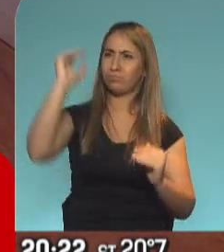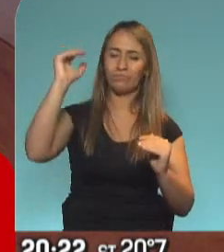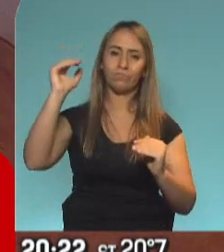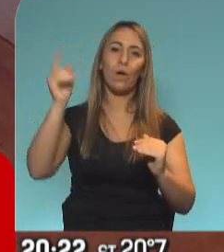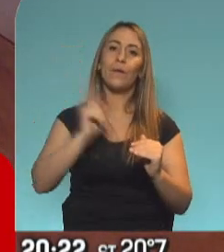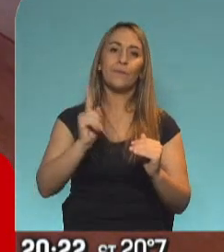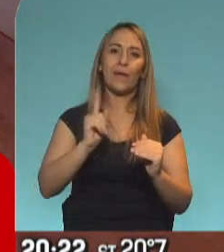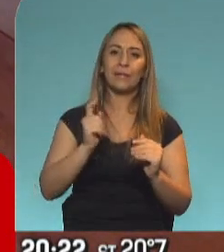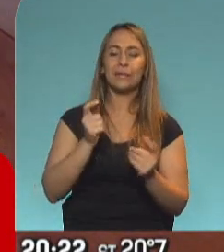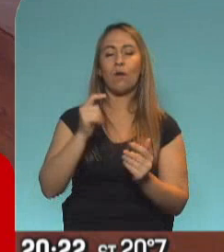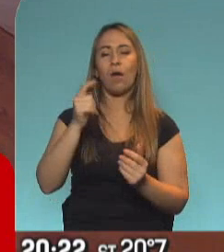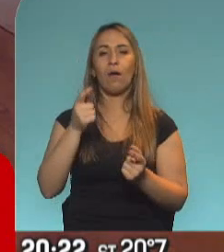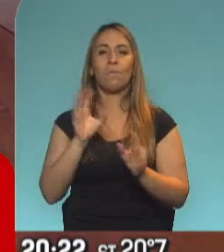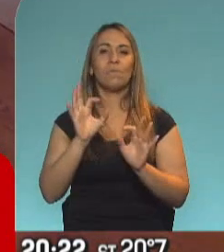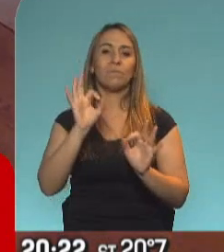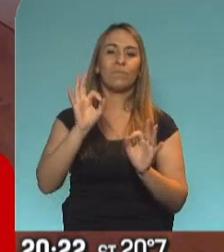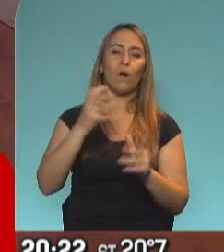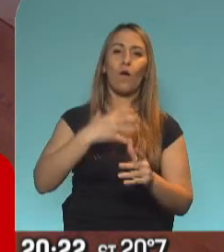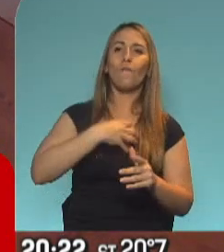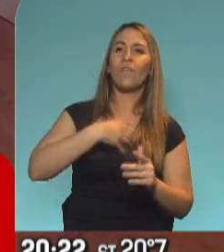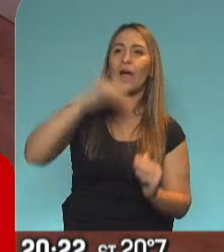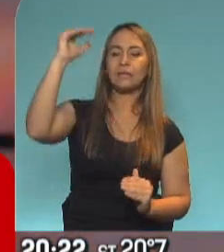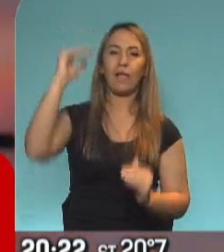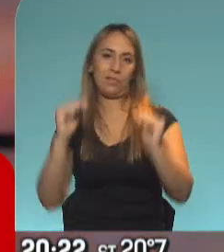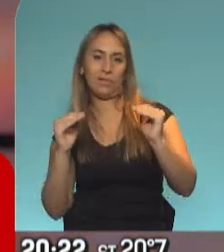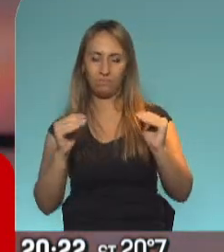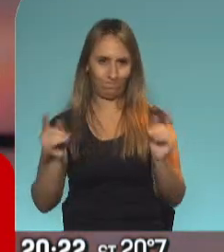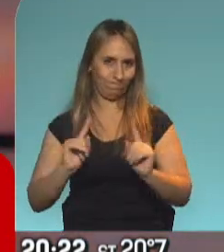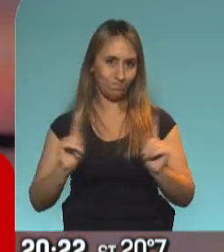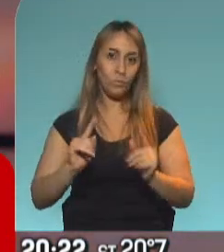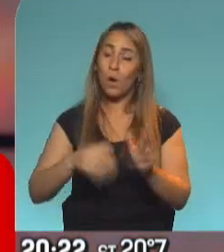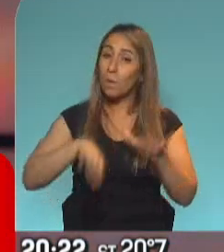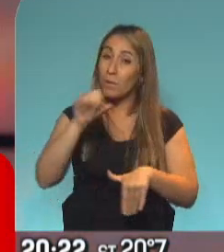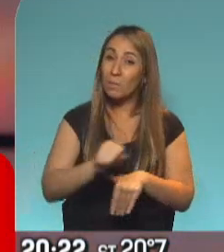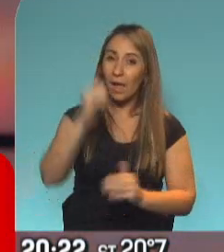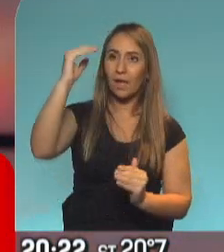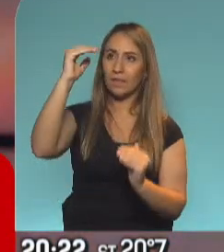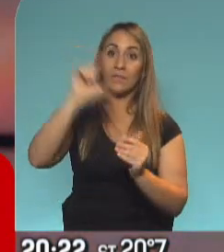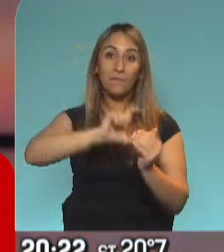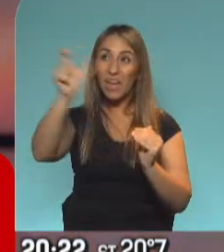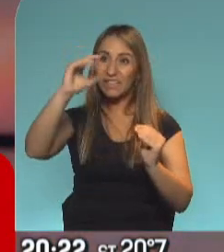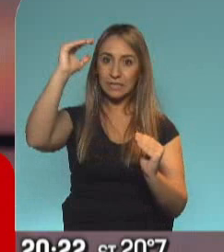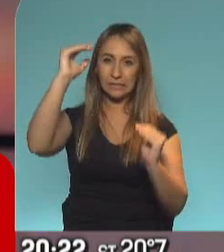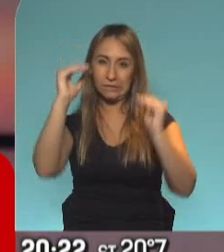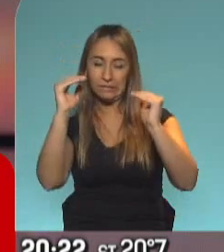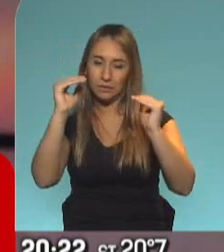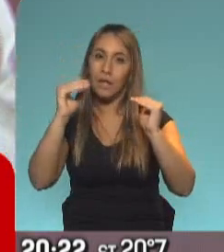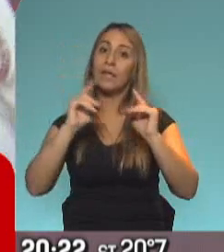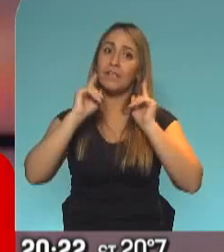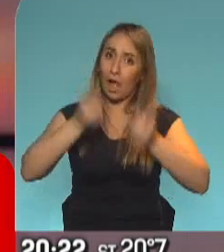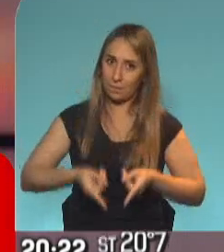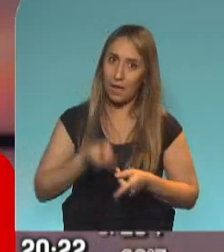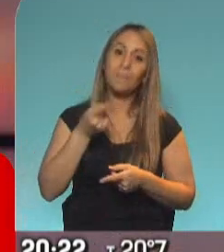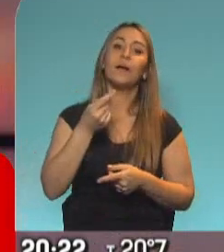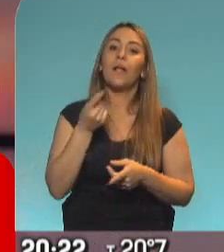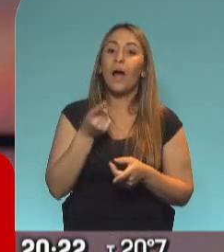a reducir esta brecha cambiaria. Lo importante para reducir esta diferencia y poder generar dólares genuinos que le entren a la Argentina y